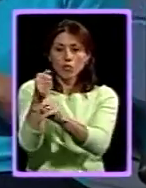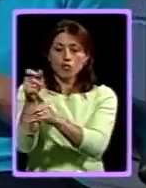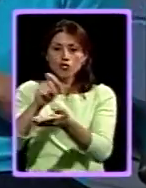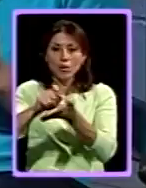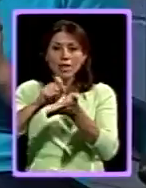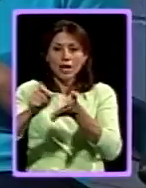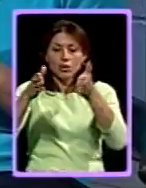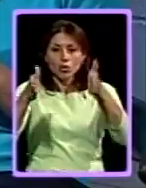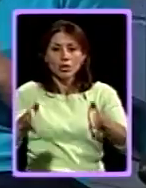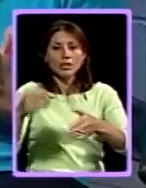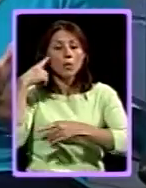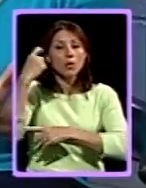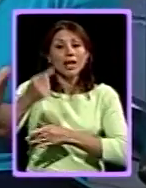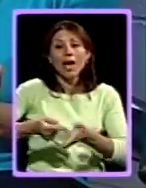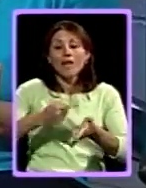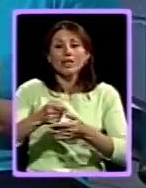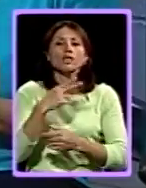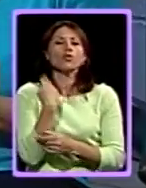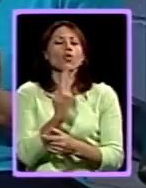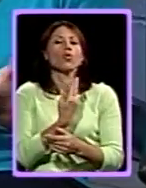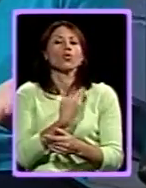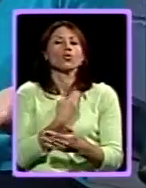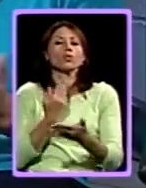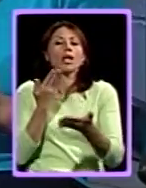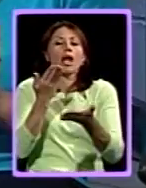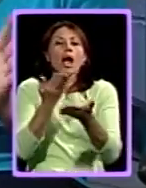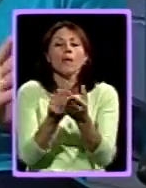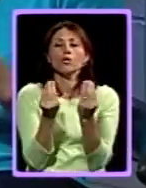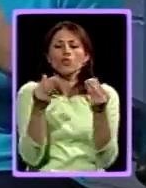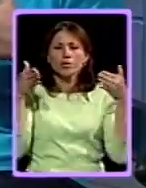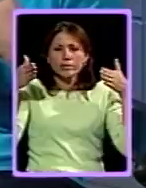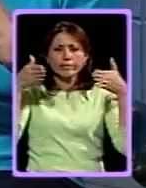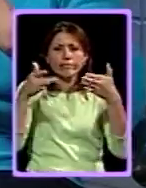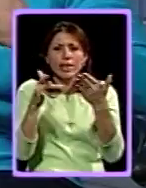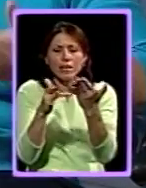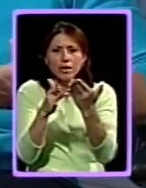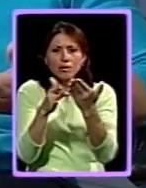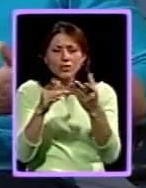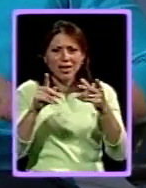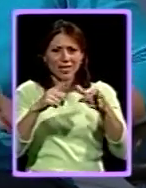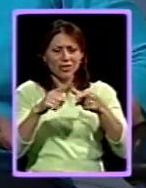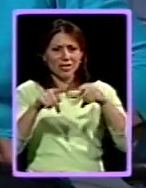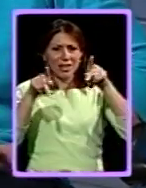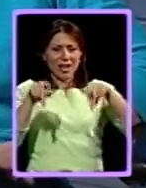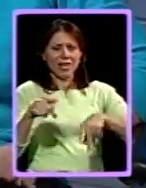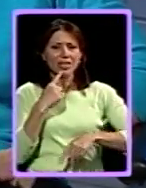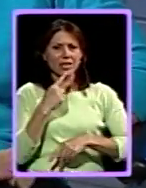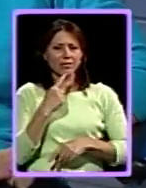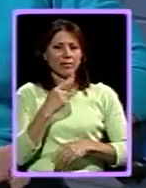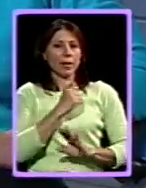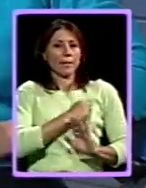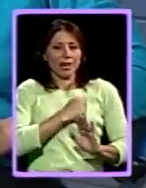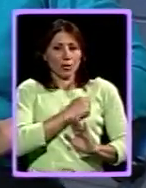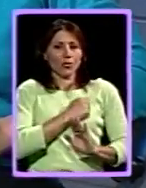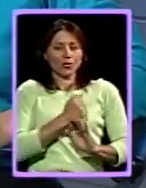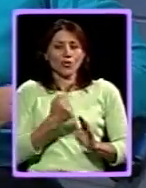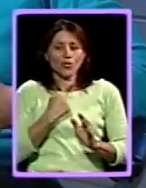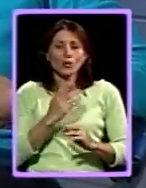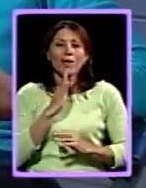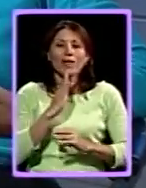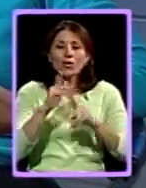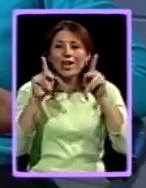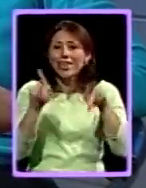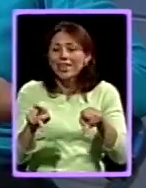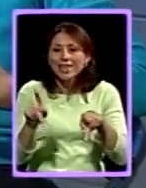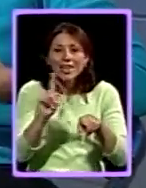ciertamente a veces uno llega muy técnico, ¿verdad? Y de repente la gente dice, perdón, primero, yo estoy hablando de un público que no necesariamente es estadístico, y bueno,